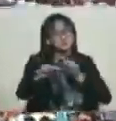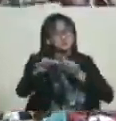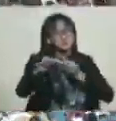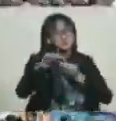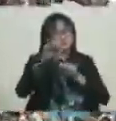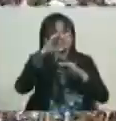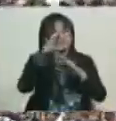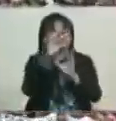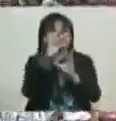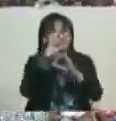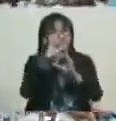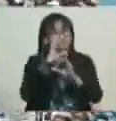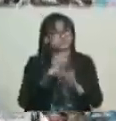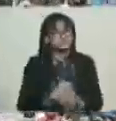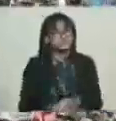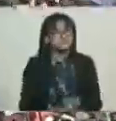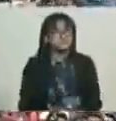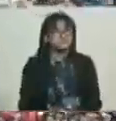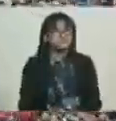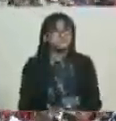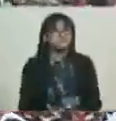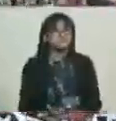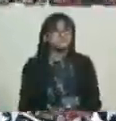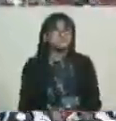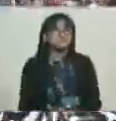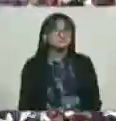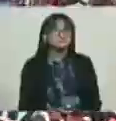hasta san felipe el fuerte